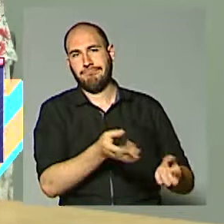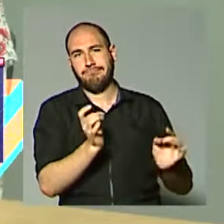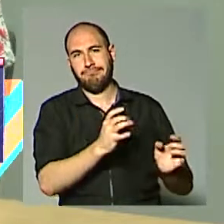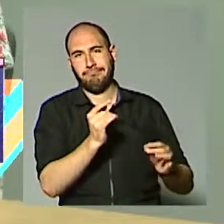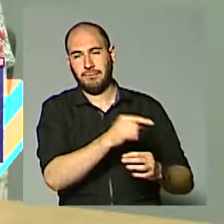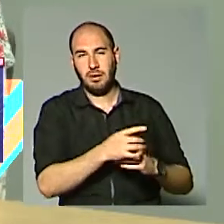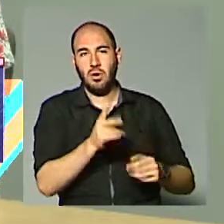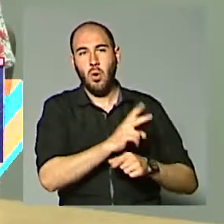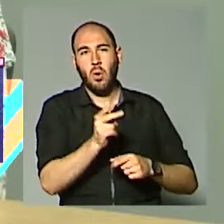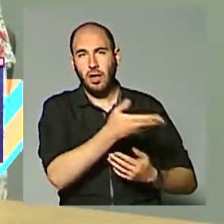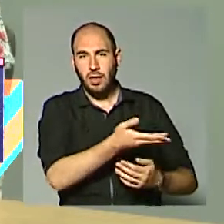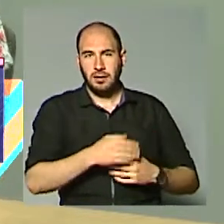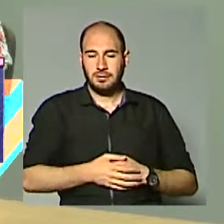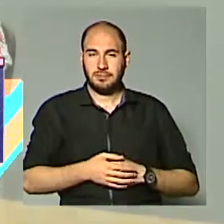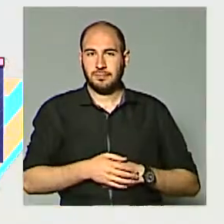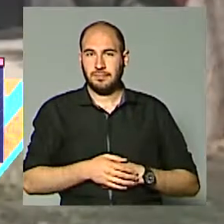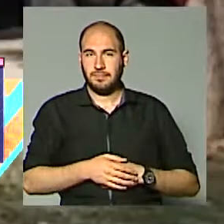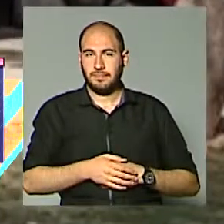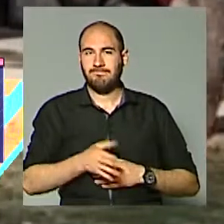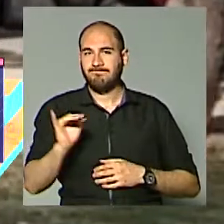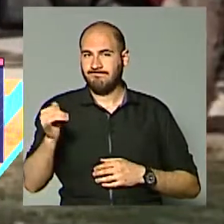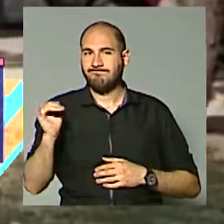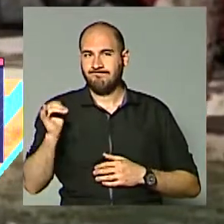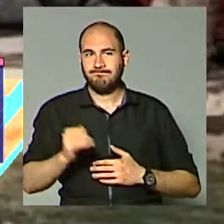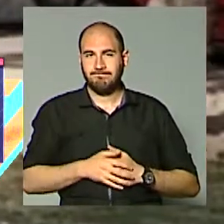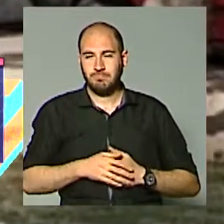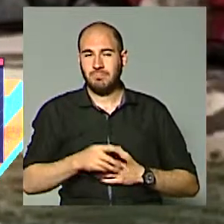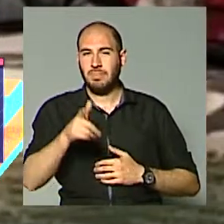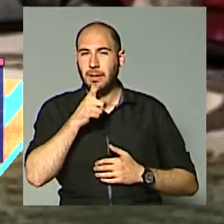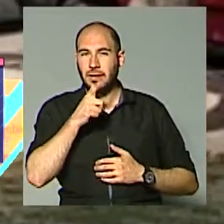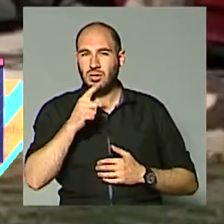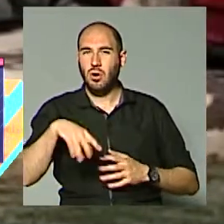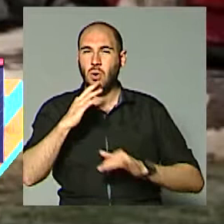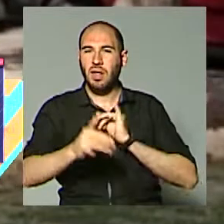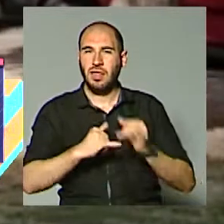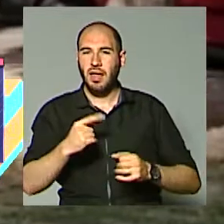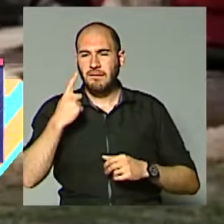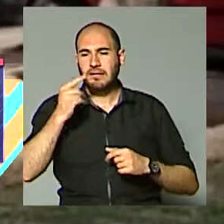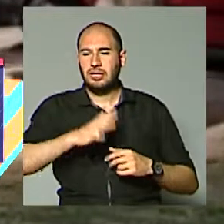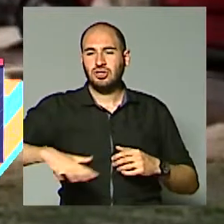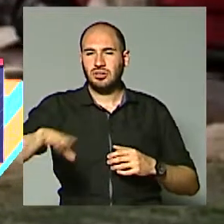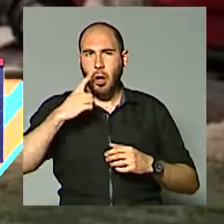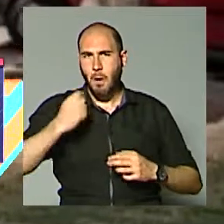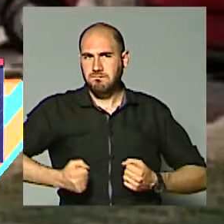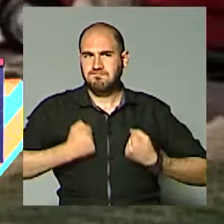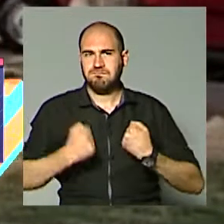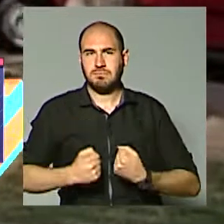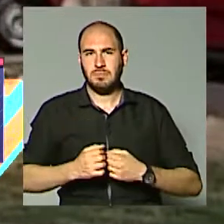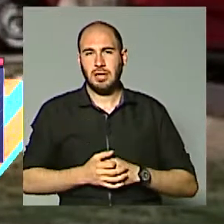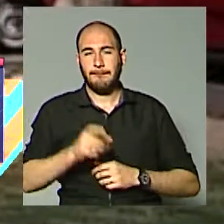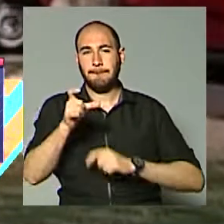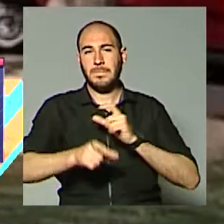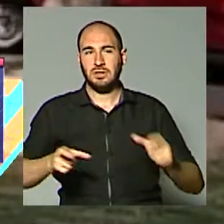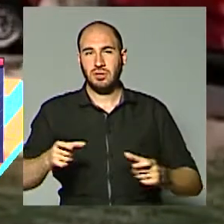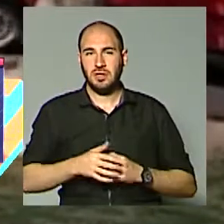a la hora de protegerlas. Sí, creo que cuando decimos que vivimos en una sociedad machista, las